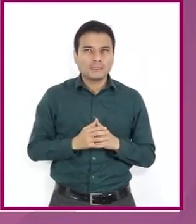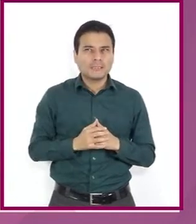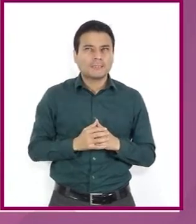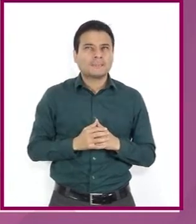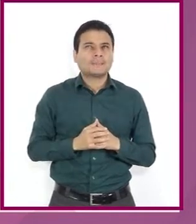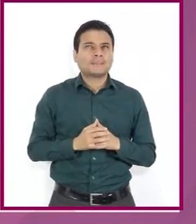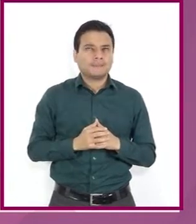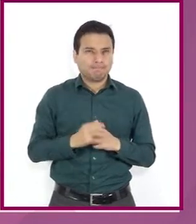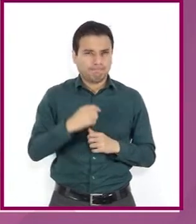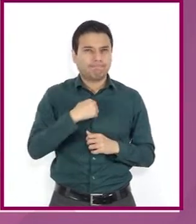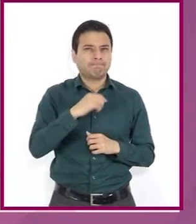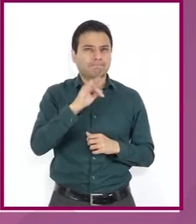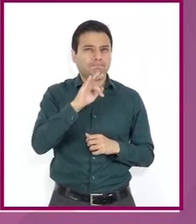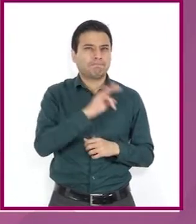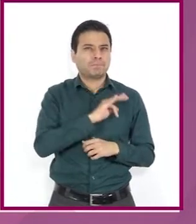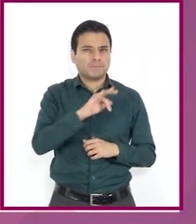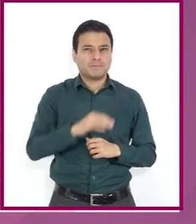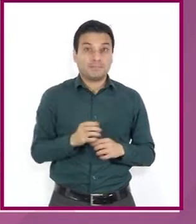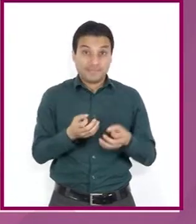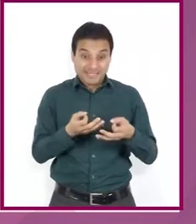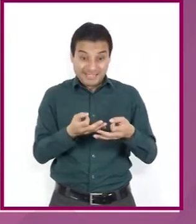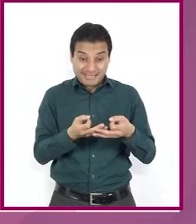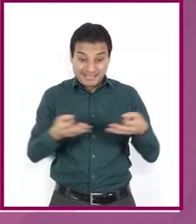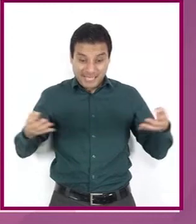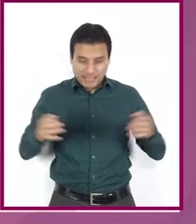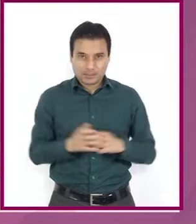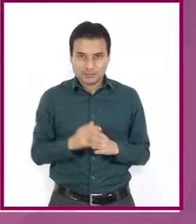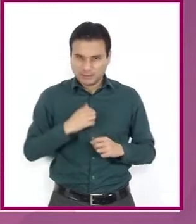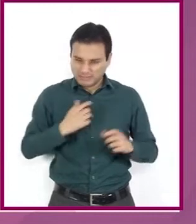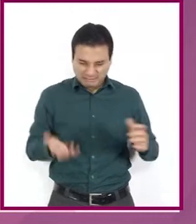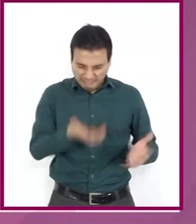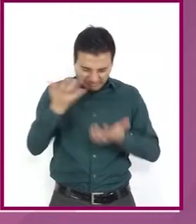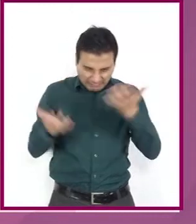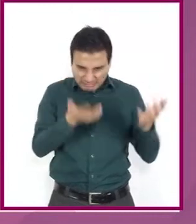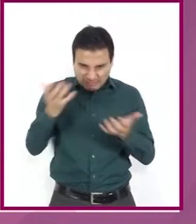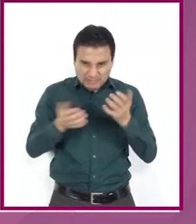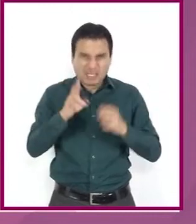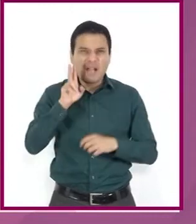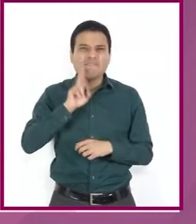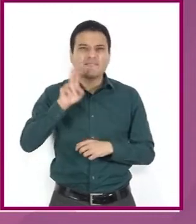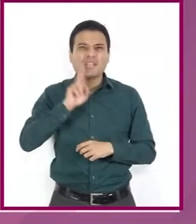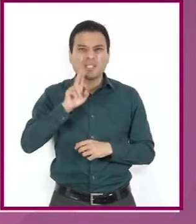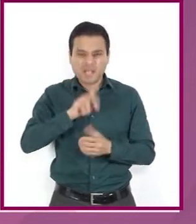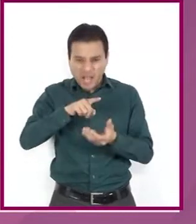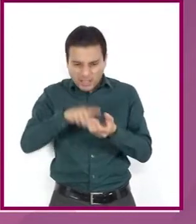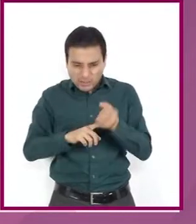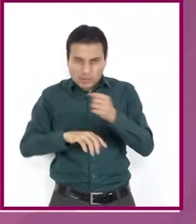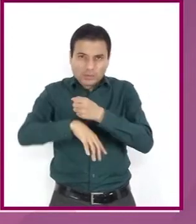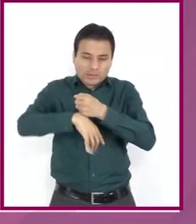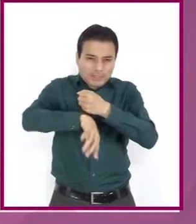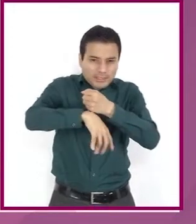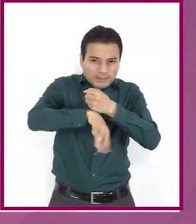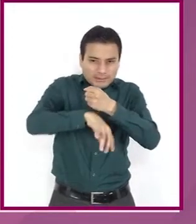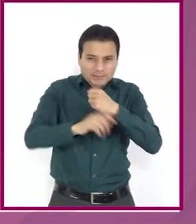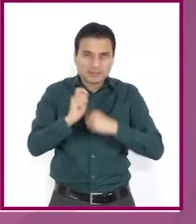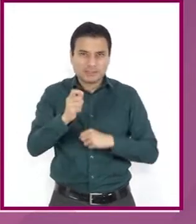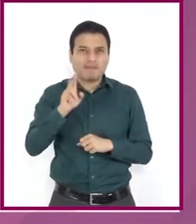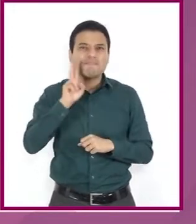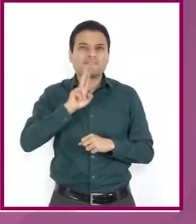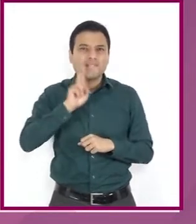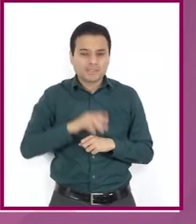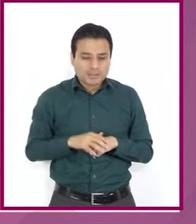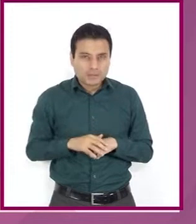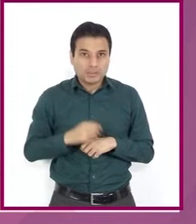oportunidad. Removió la tierra con mucho ímpetu para descubrir las raíces del árbol y salarlas,